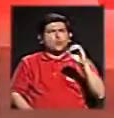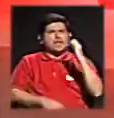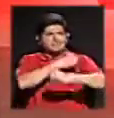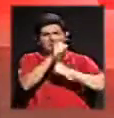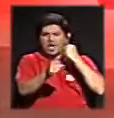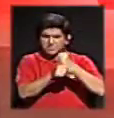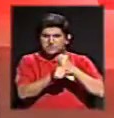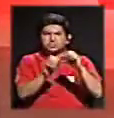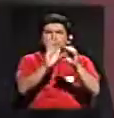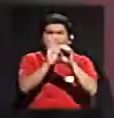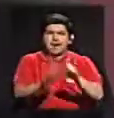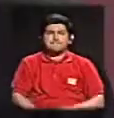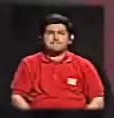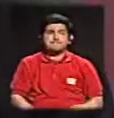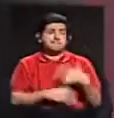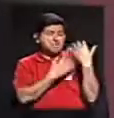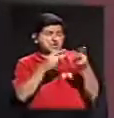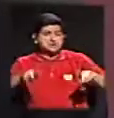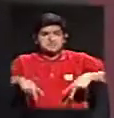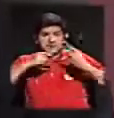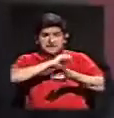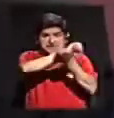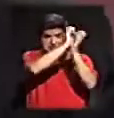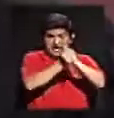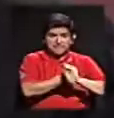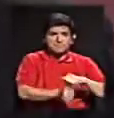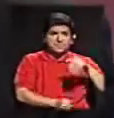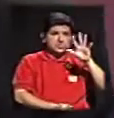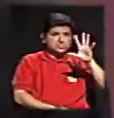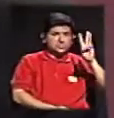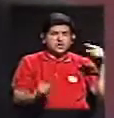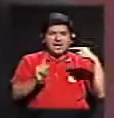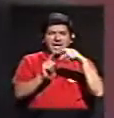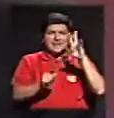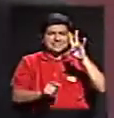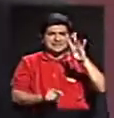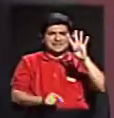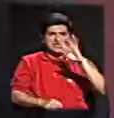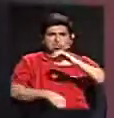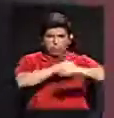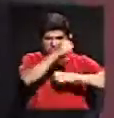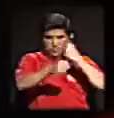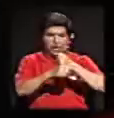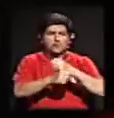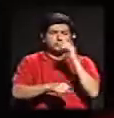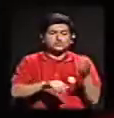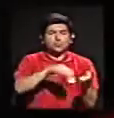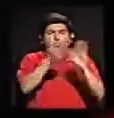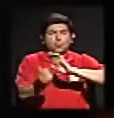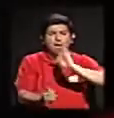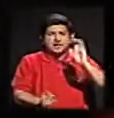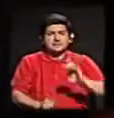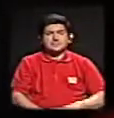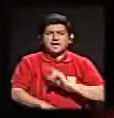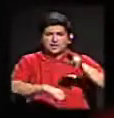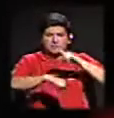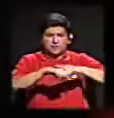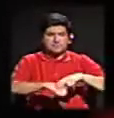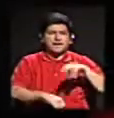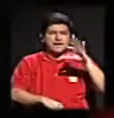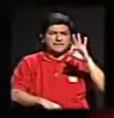por ejemplo, que la esperanza de vida pasó de 56 a 74 años, o la mortalidad infantil promedio que pasó